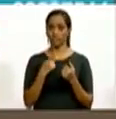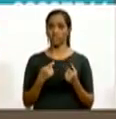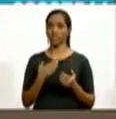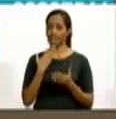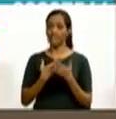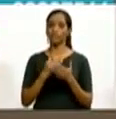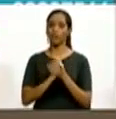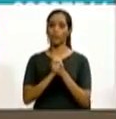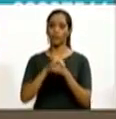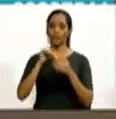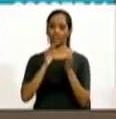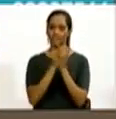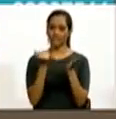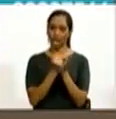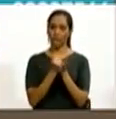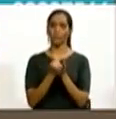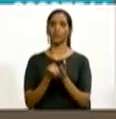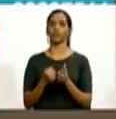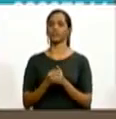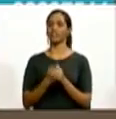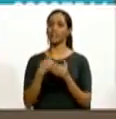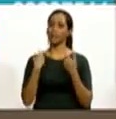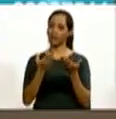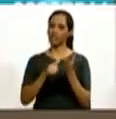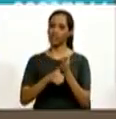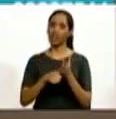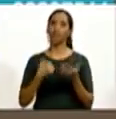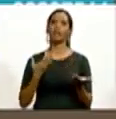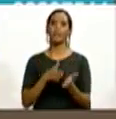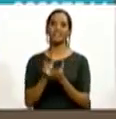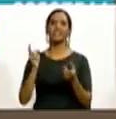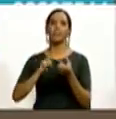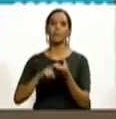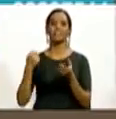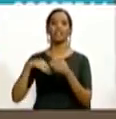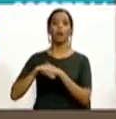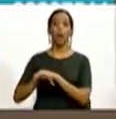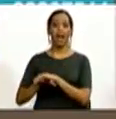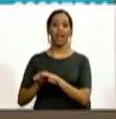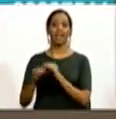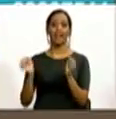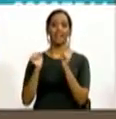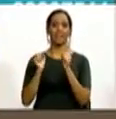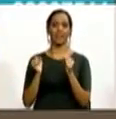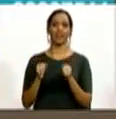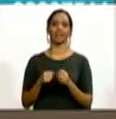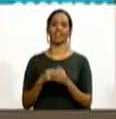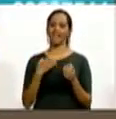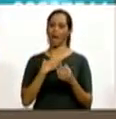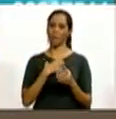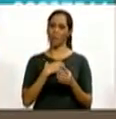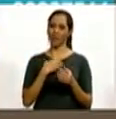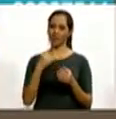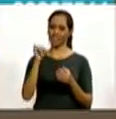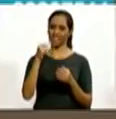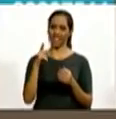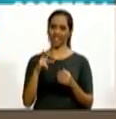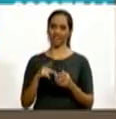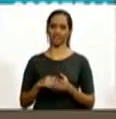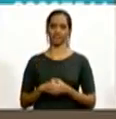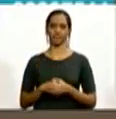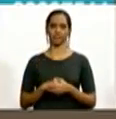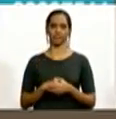del Alzheimer le enviaron esa cédula. La verdad es que Fabi Fabulosa la tenía guardada en la nevera. Número de enamorate con usted acá.